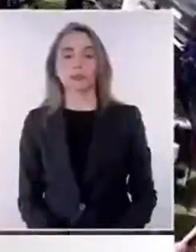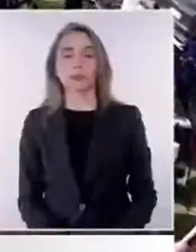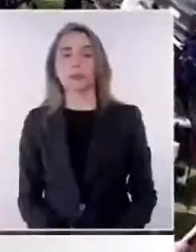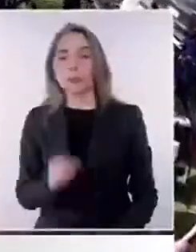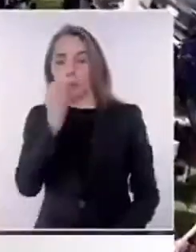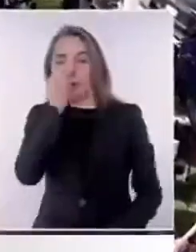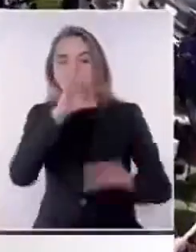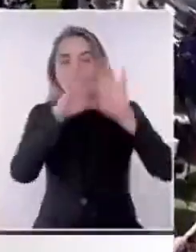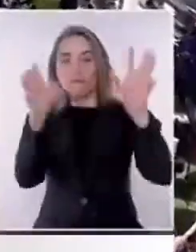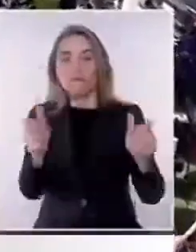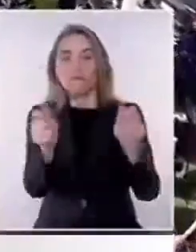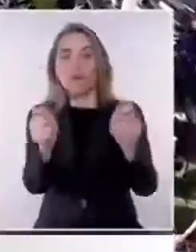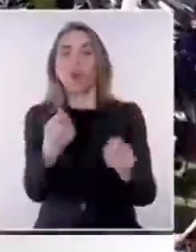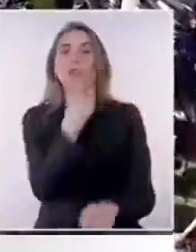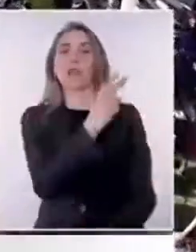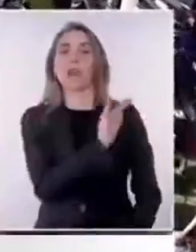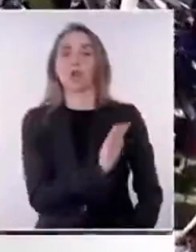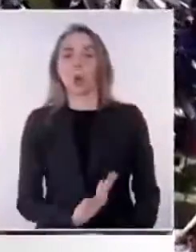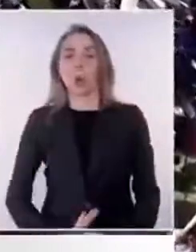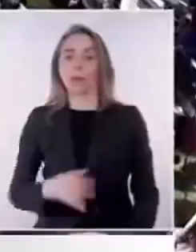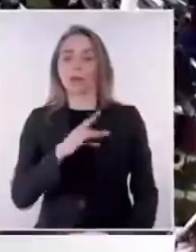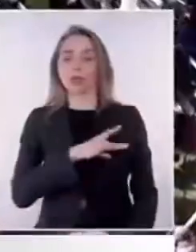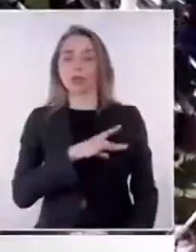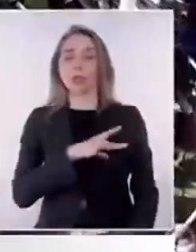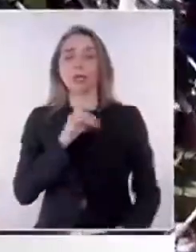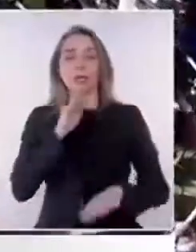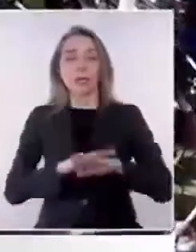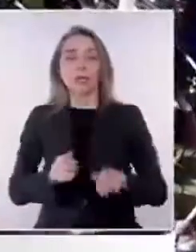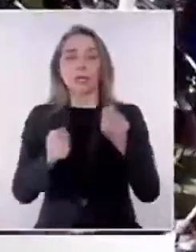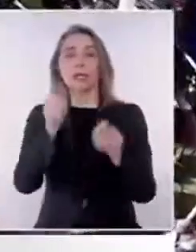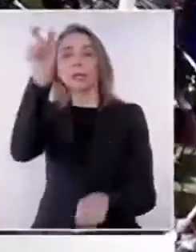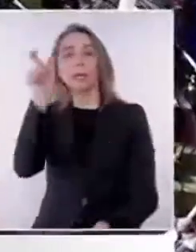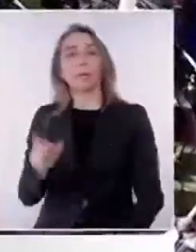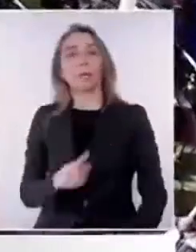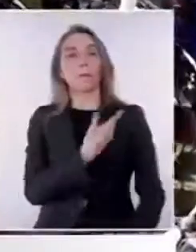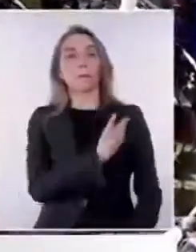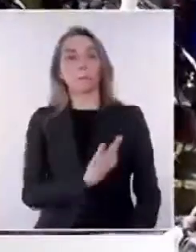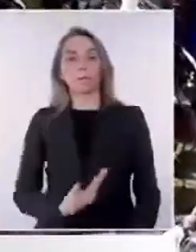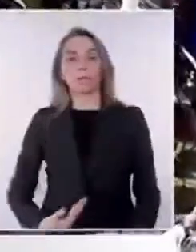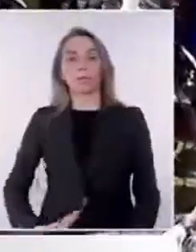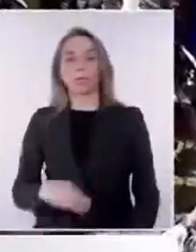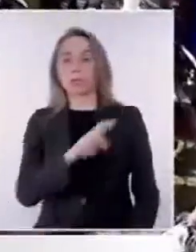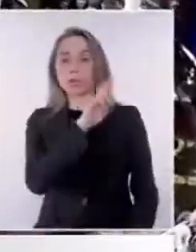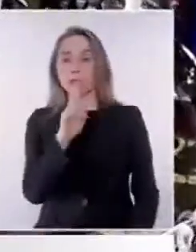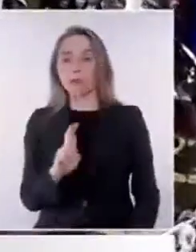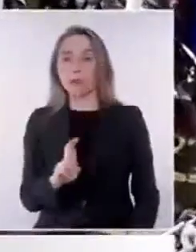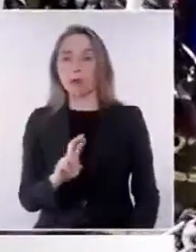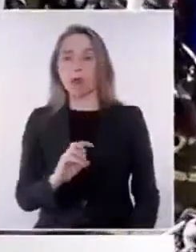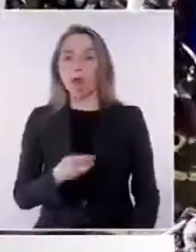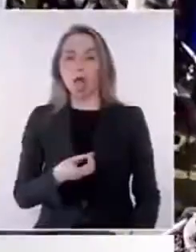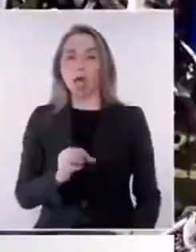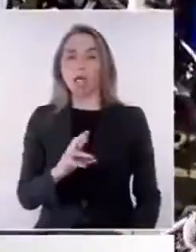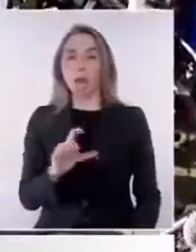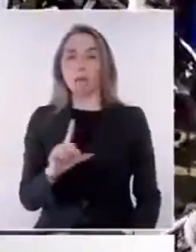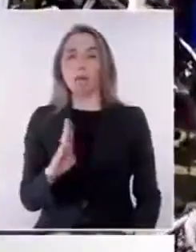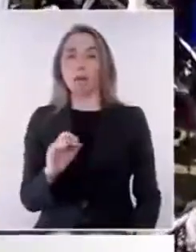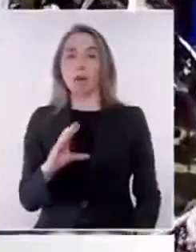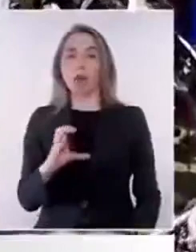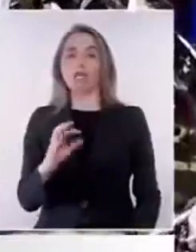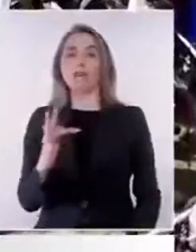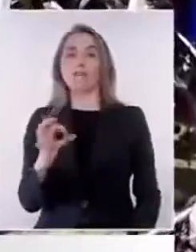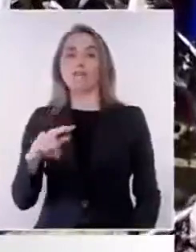Ofrenda Gobierno de Chile. Es presentada por Su Excelencia el Presidente de la República, Gabriel Boric